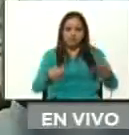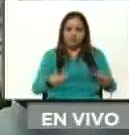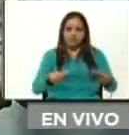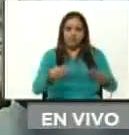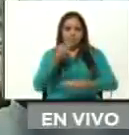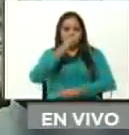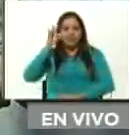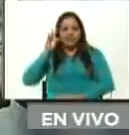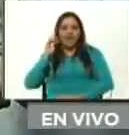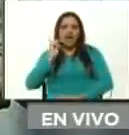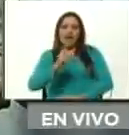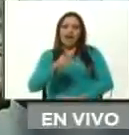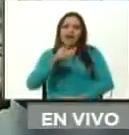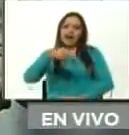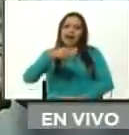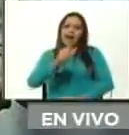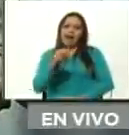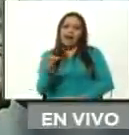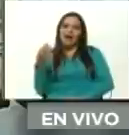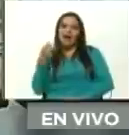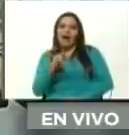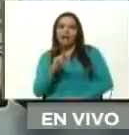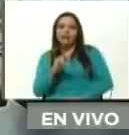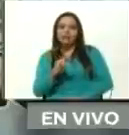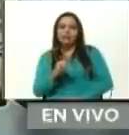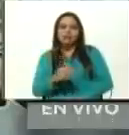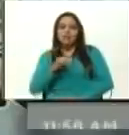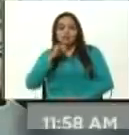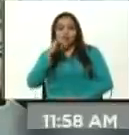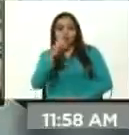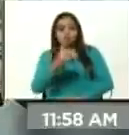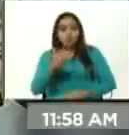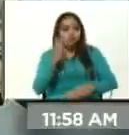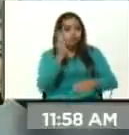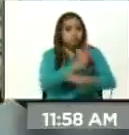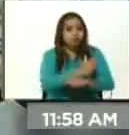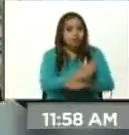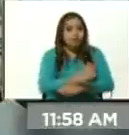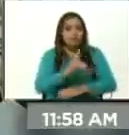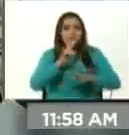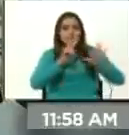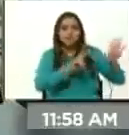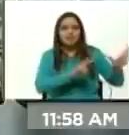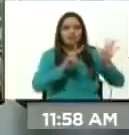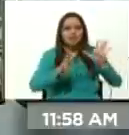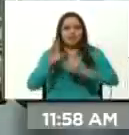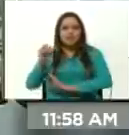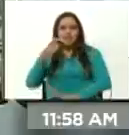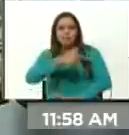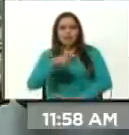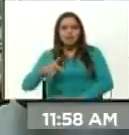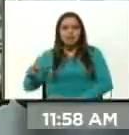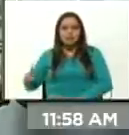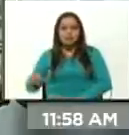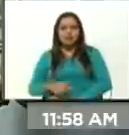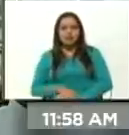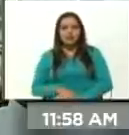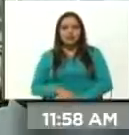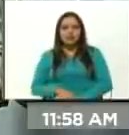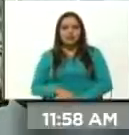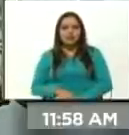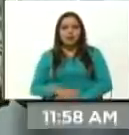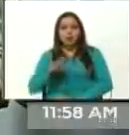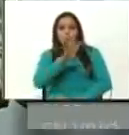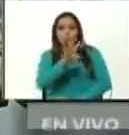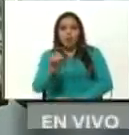Karim Khan, han sido imputados 770 funcionarios de seguridad del Estado, 40 civiles señalados como